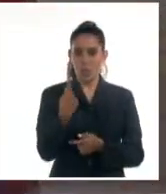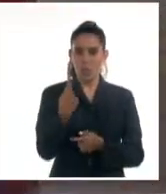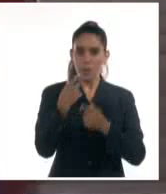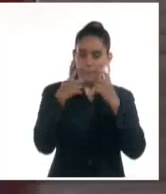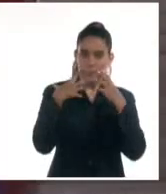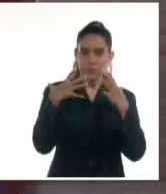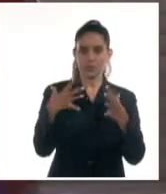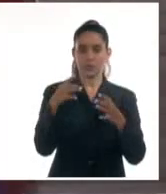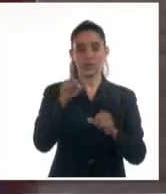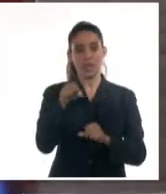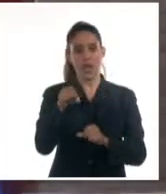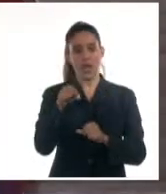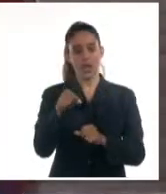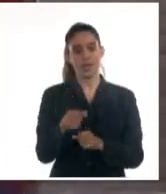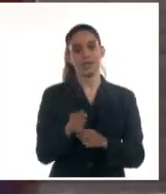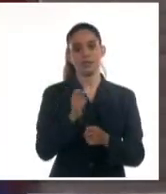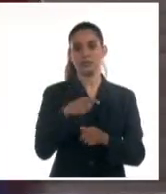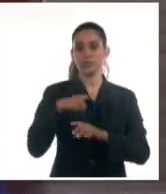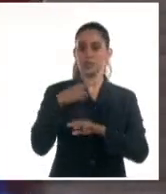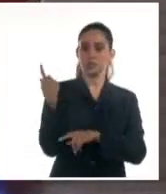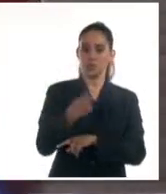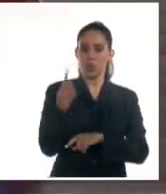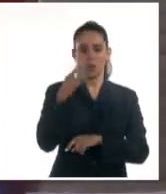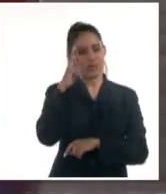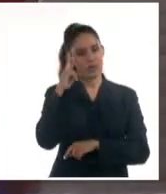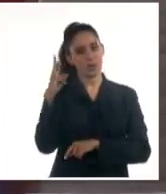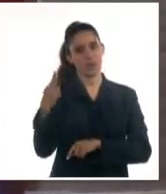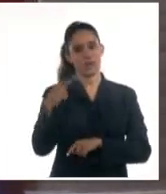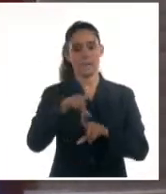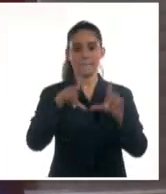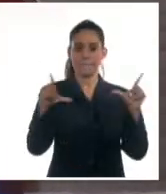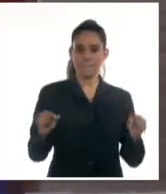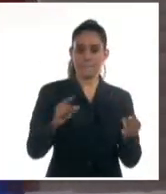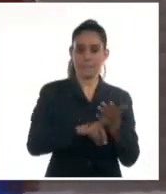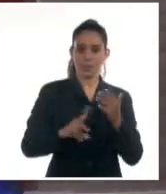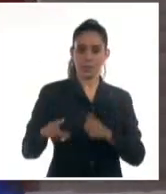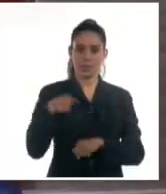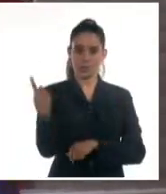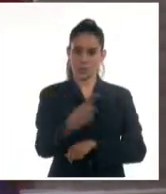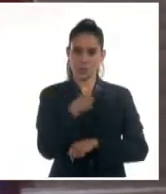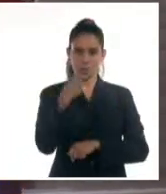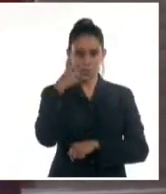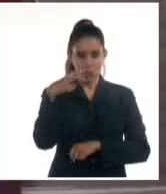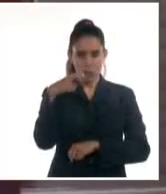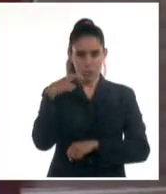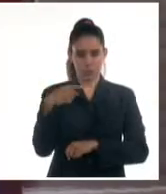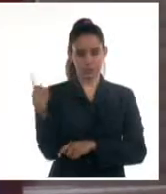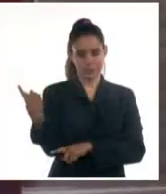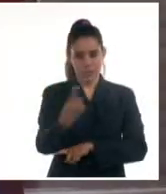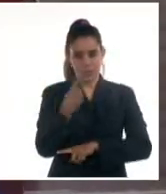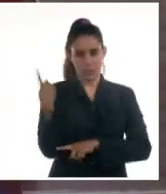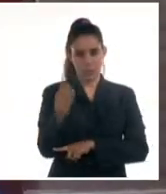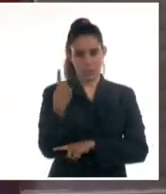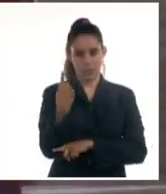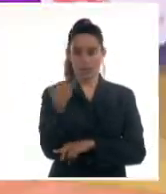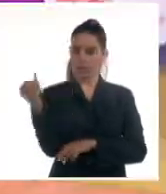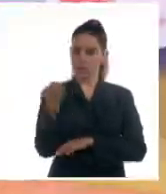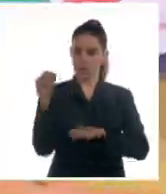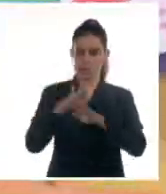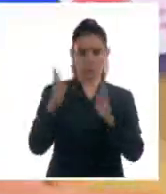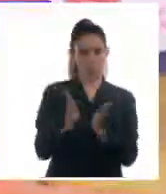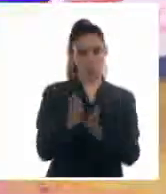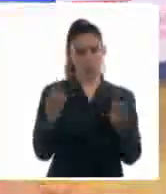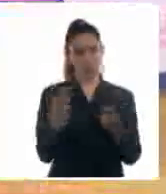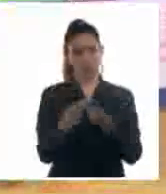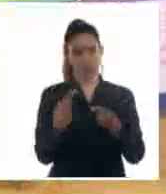que lo lleva, para que nuestra provincia, como una vez más, pueda ser reconocida a nivel nacional en la realización de los eventos nacionales.